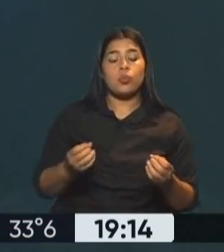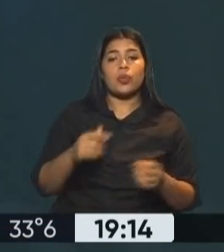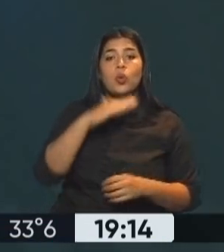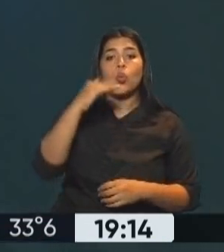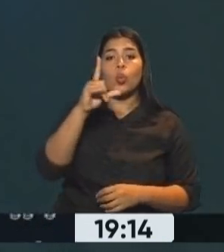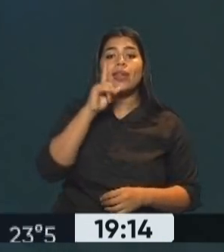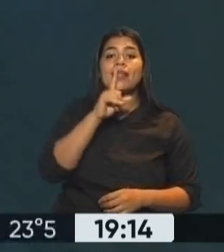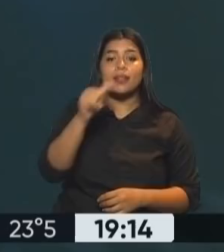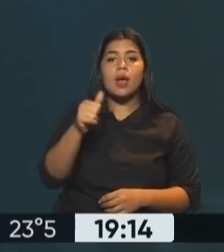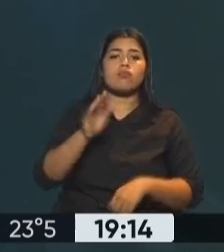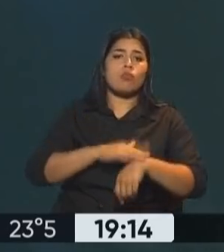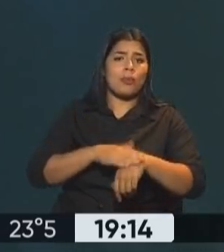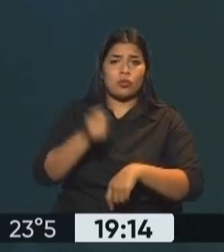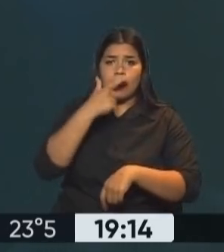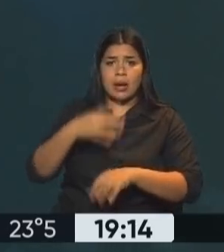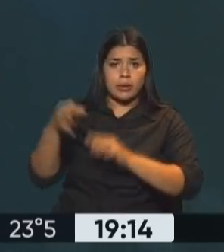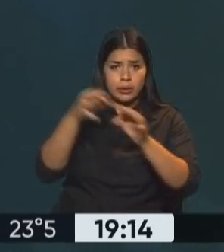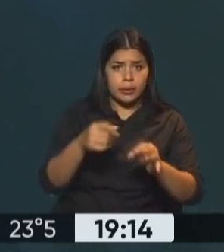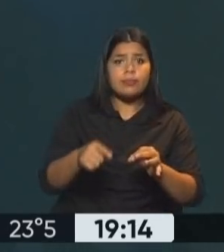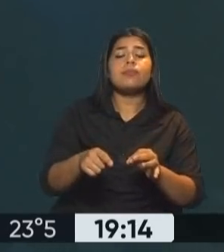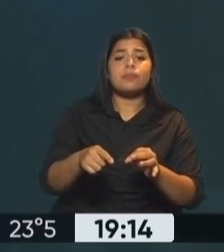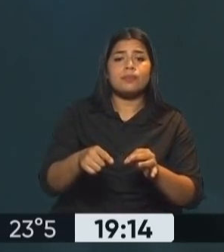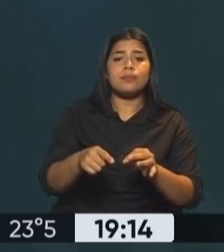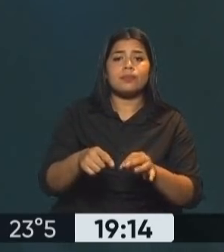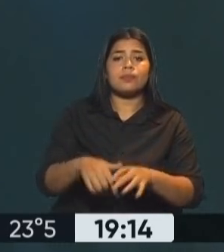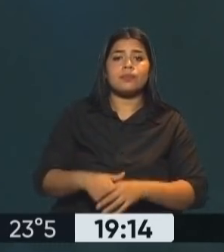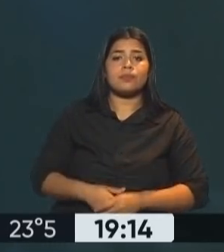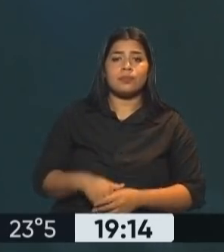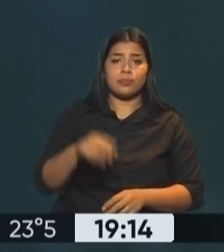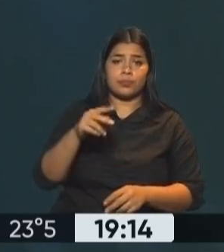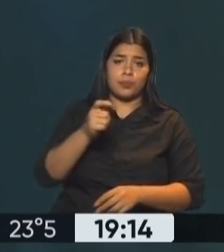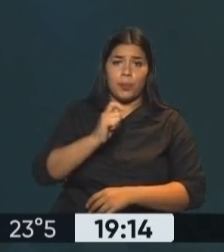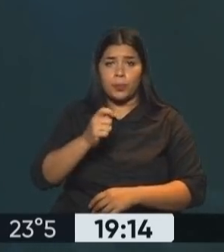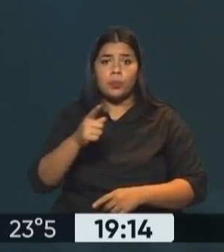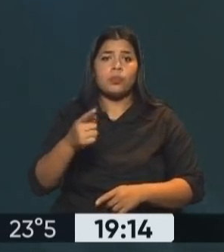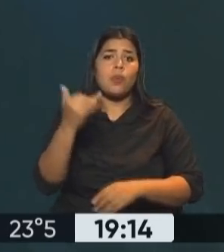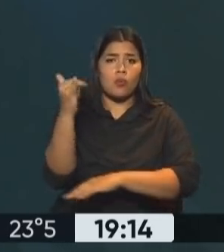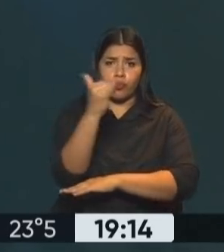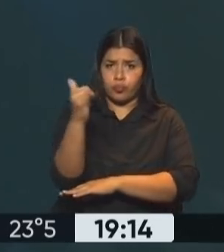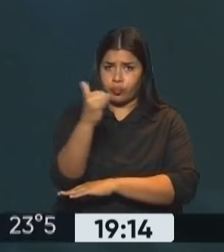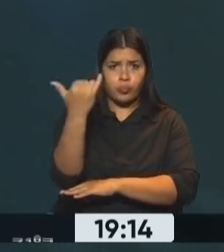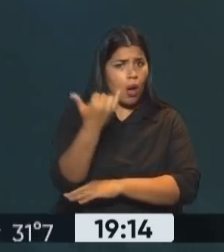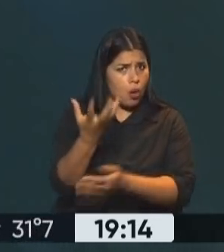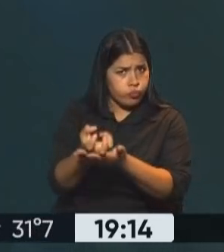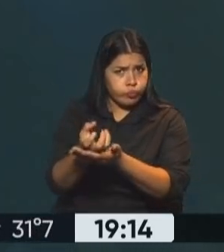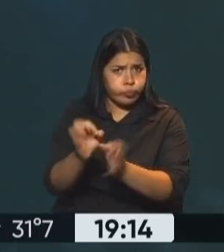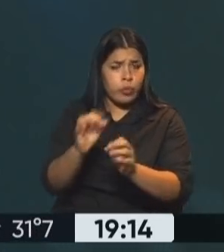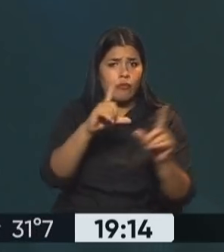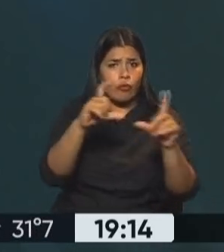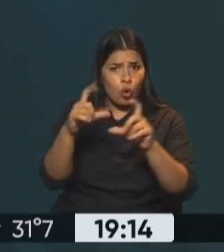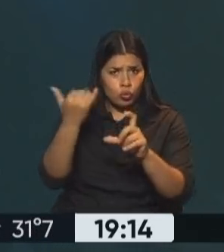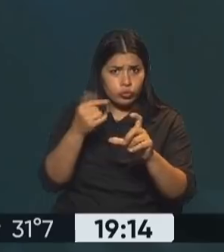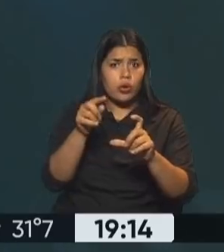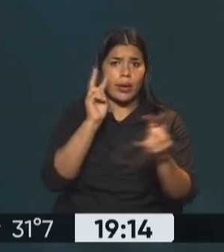decía, ni bien llegó Mauricio Macri, se bajó del automóvil, quedó filmado, quedó registrado. Hay una fotografía